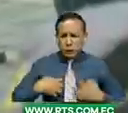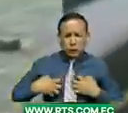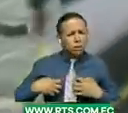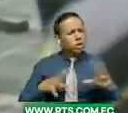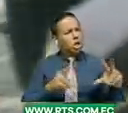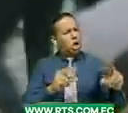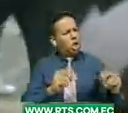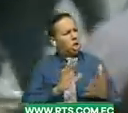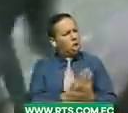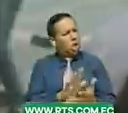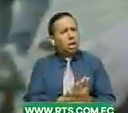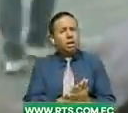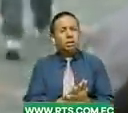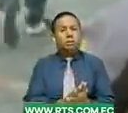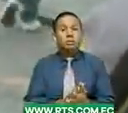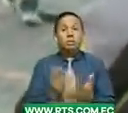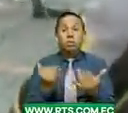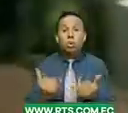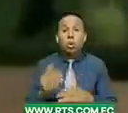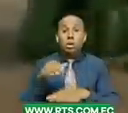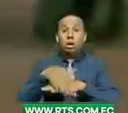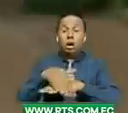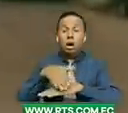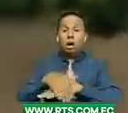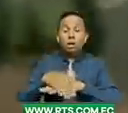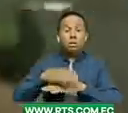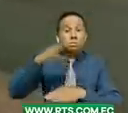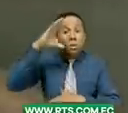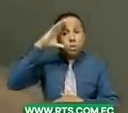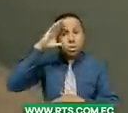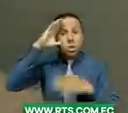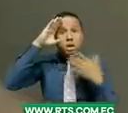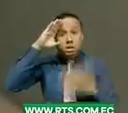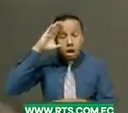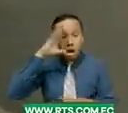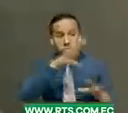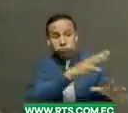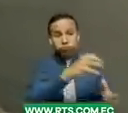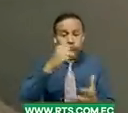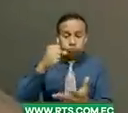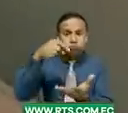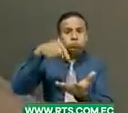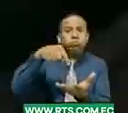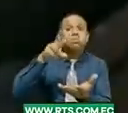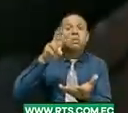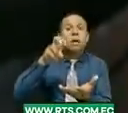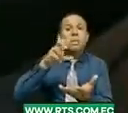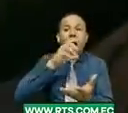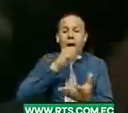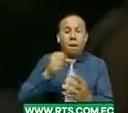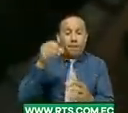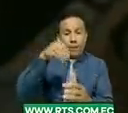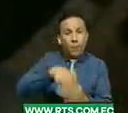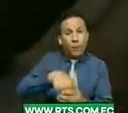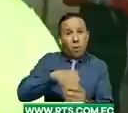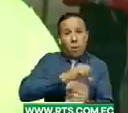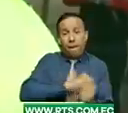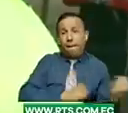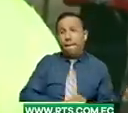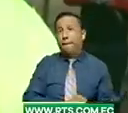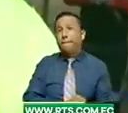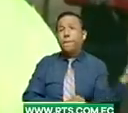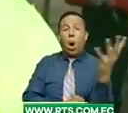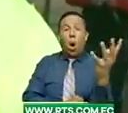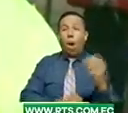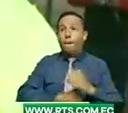violencia generada la tarde de este martes, los policías recuperaron un explosivo artesanal que no logró detonar al ser lanzado por alguien de la multitud. Que se